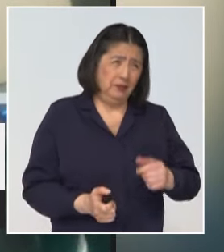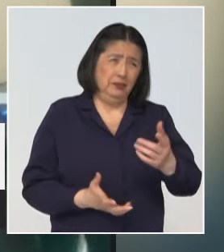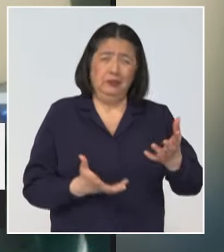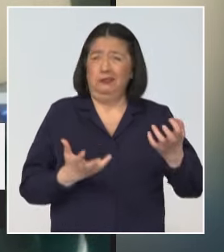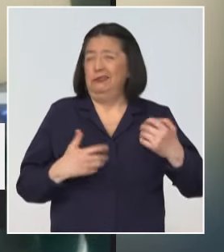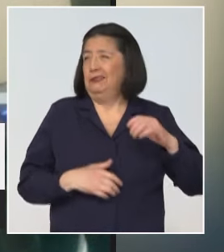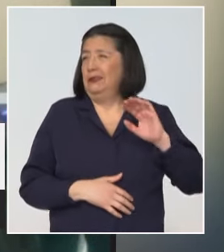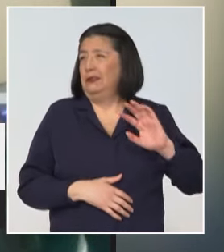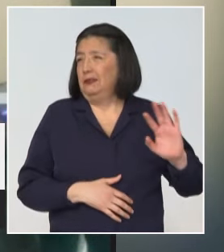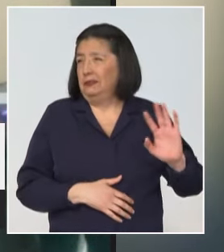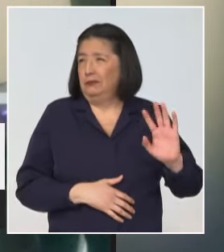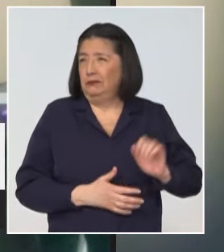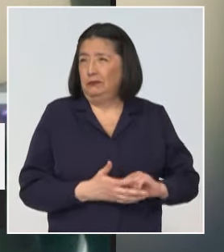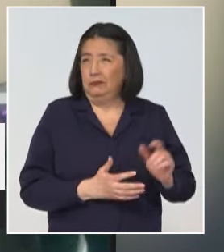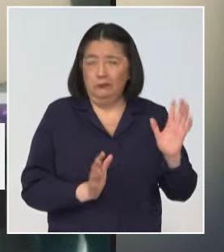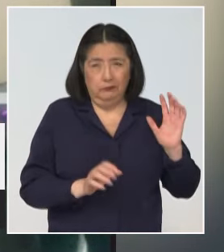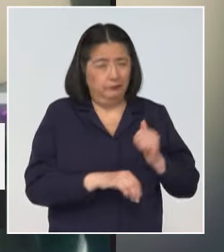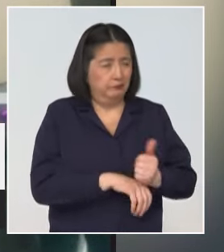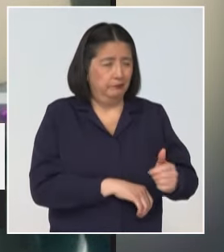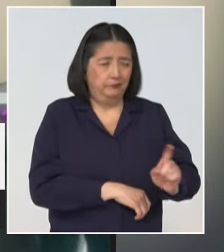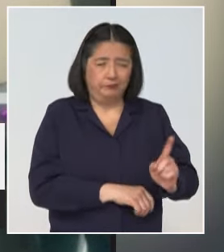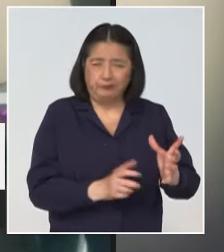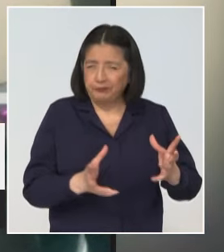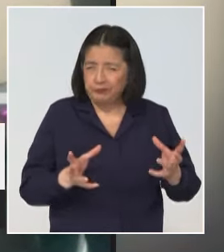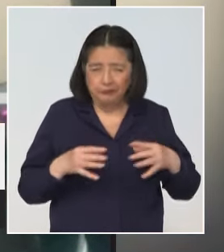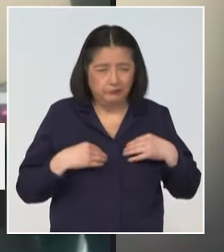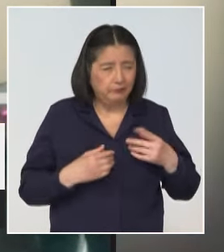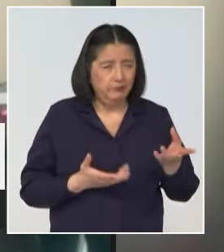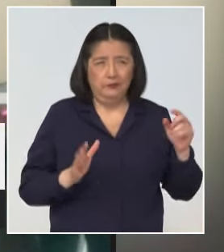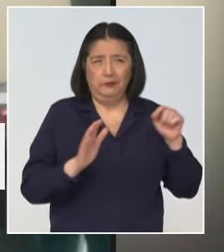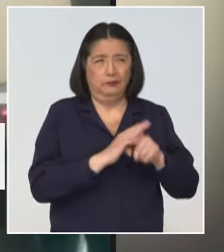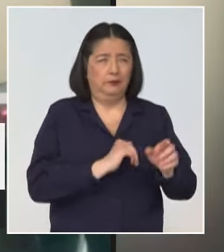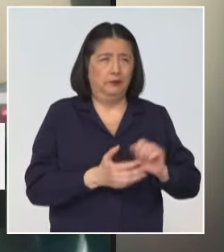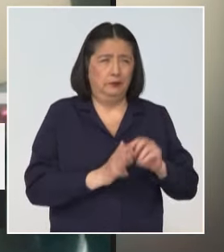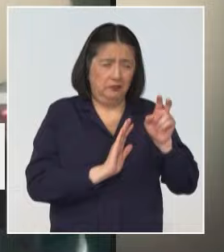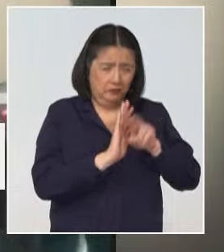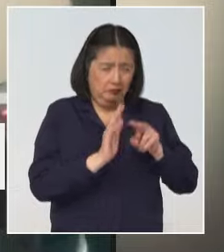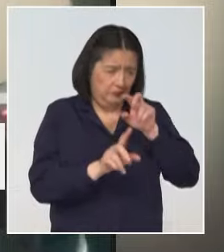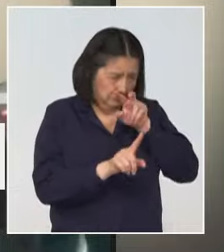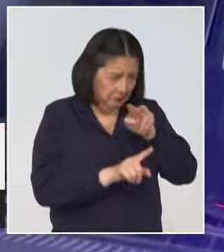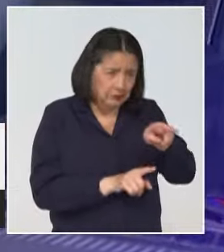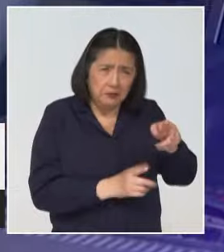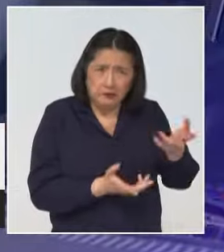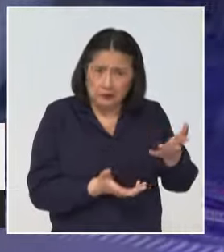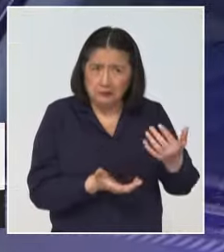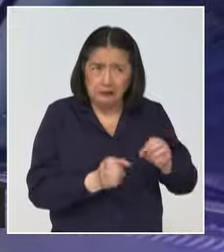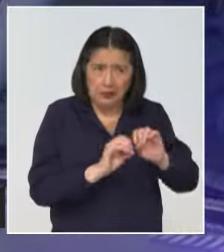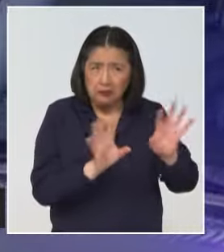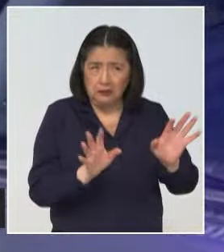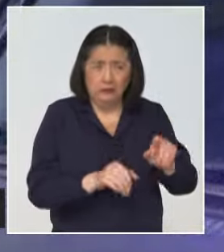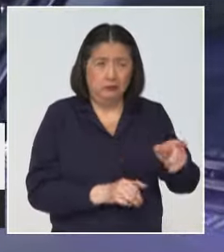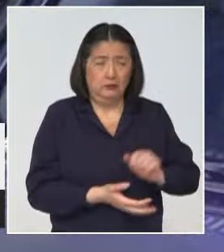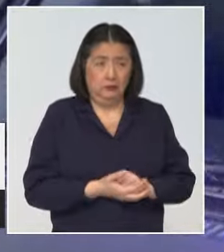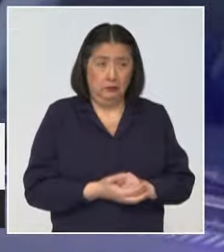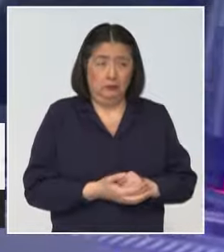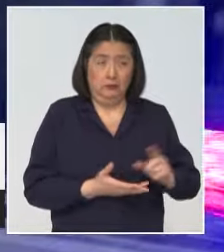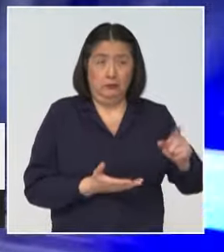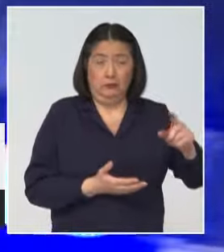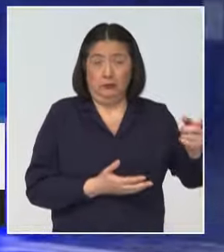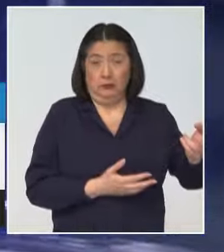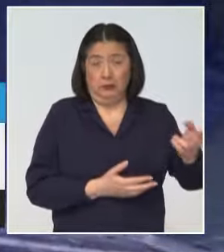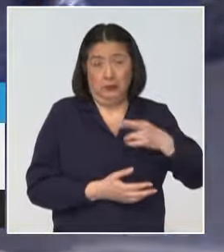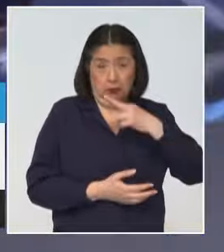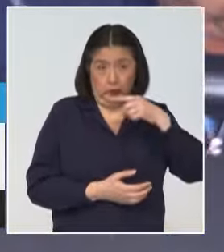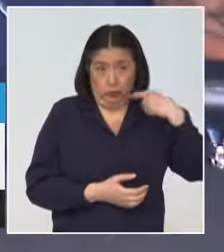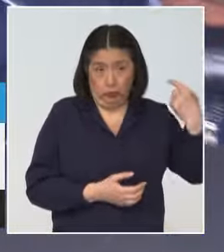evadir sus responsabilidades de asesinato. Los videos lo dicen claramente. En cuanto a su extradición desde